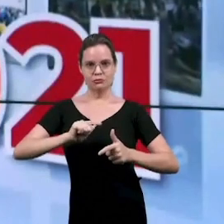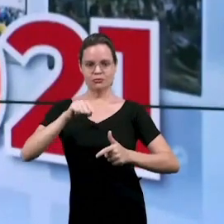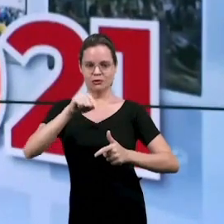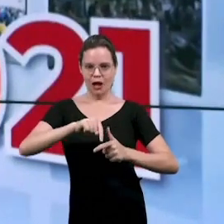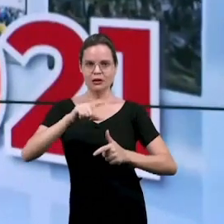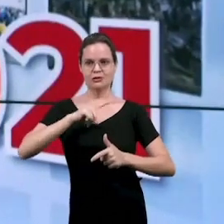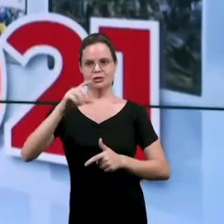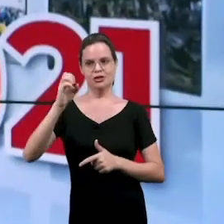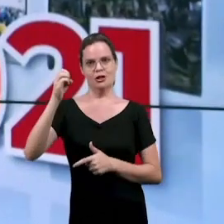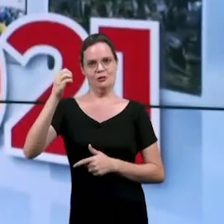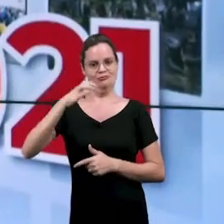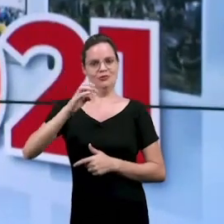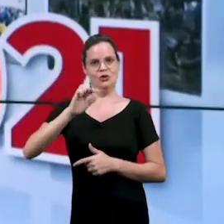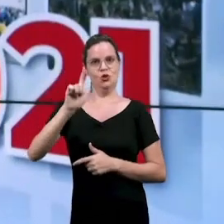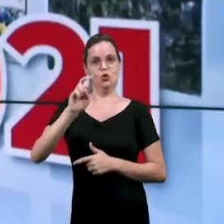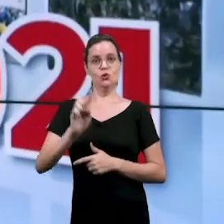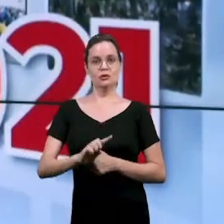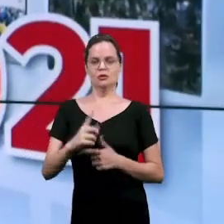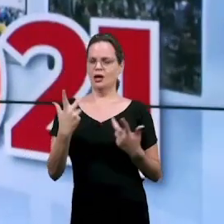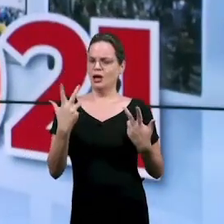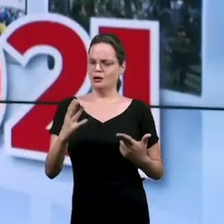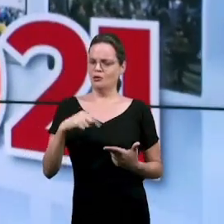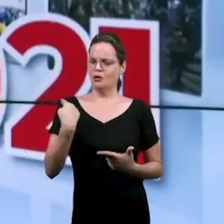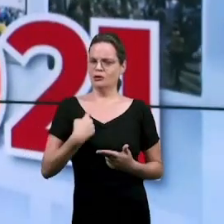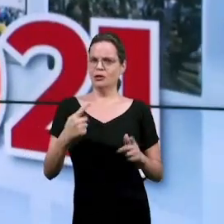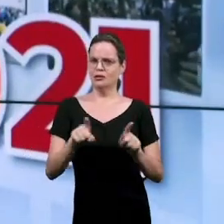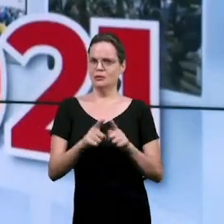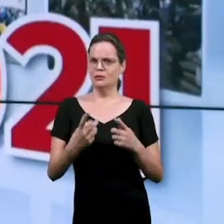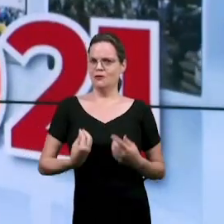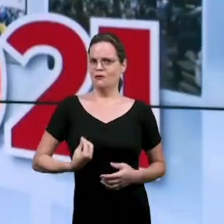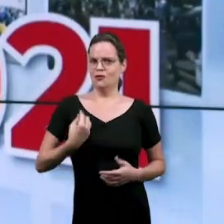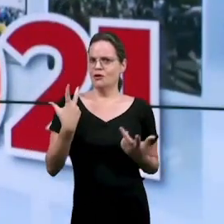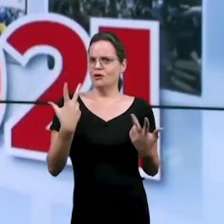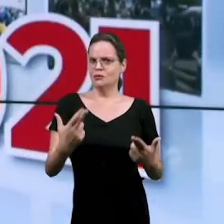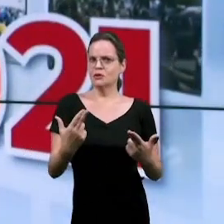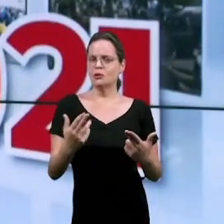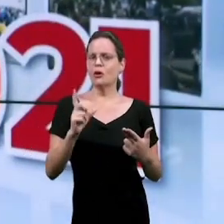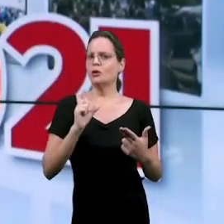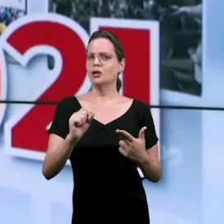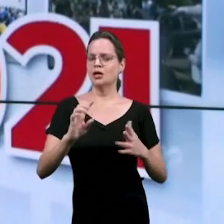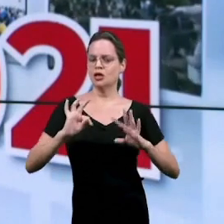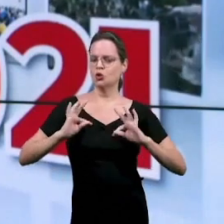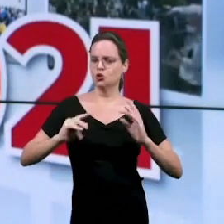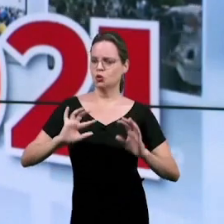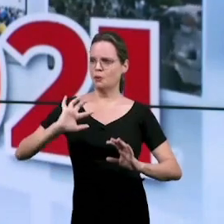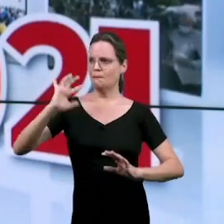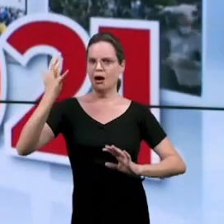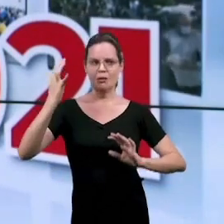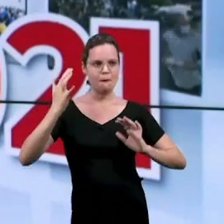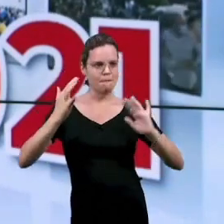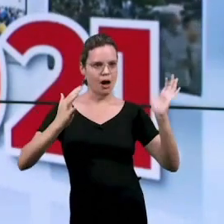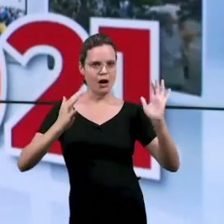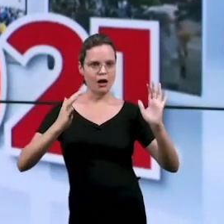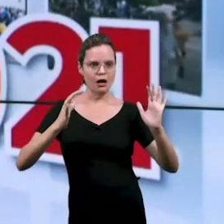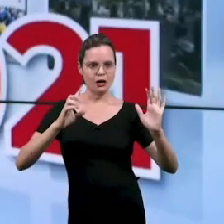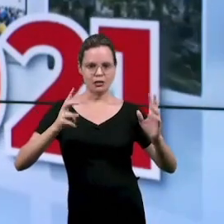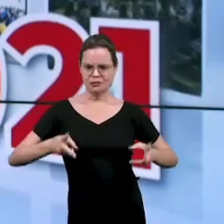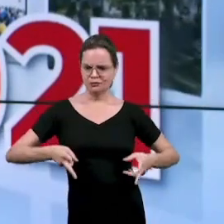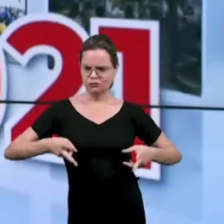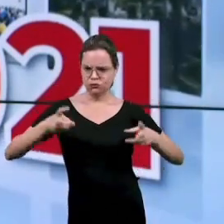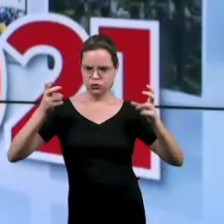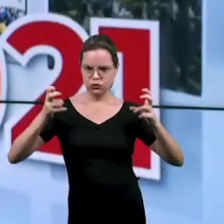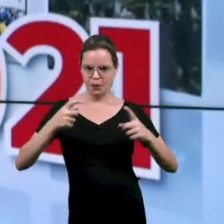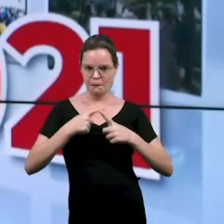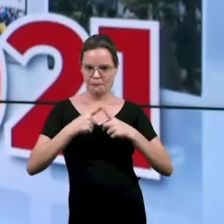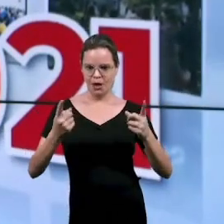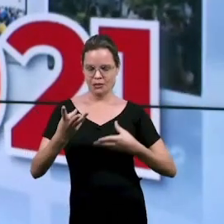luz. De igual forma, en este periodo por el cual pasamos, a pesar de todo lo que ocurre